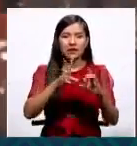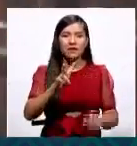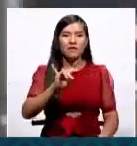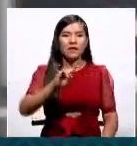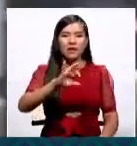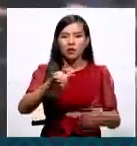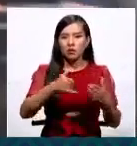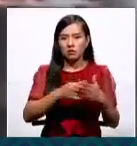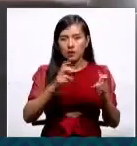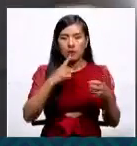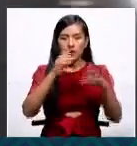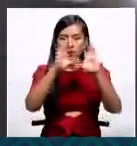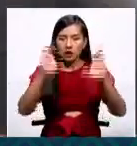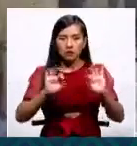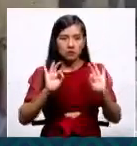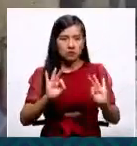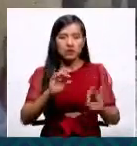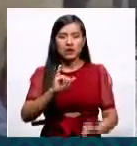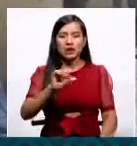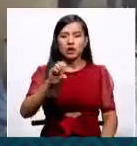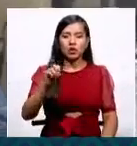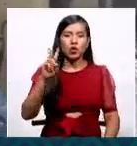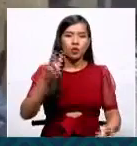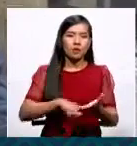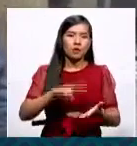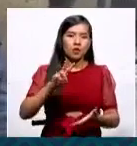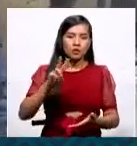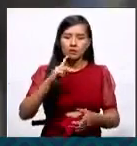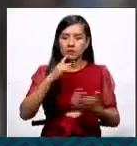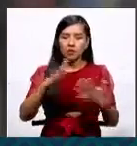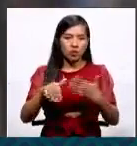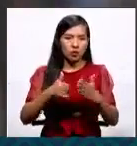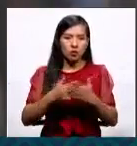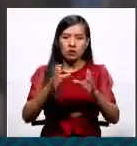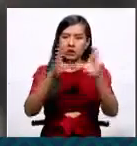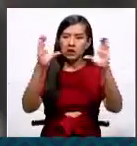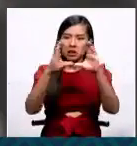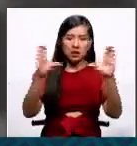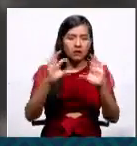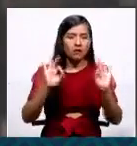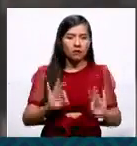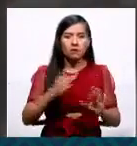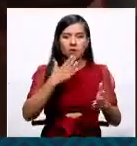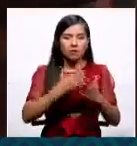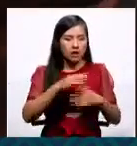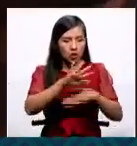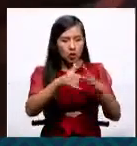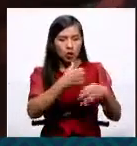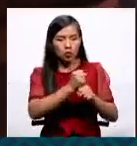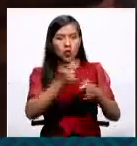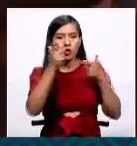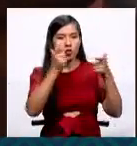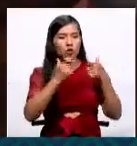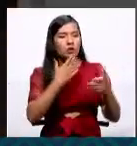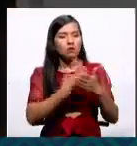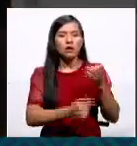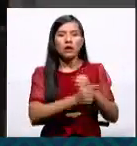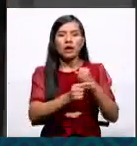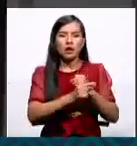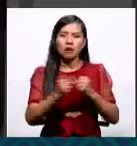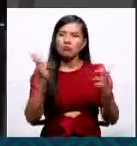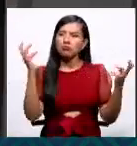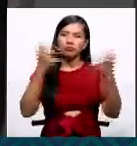el certificado NB ISO 22000 y recibir reconocimientos. Certificado garantiza que su sistema de producción y control cumple con los